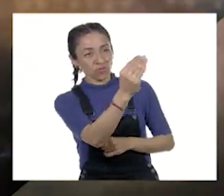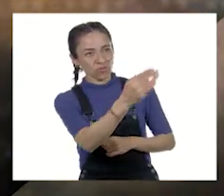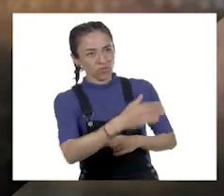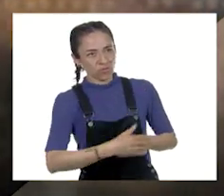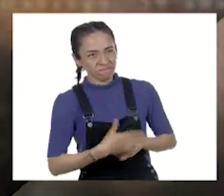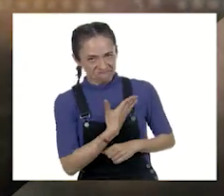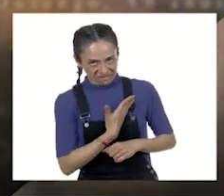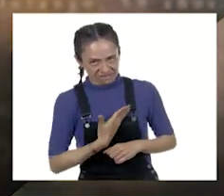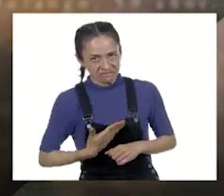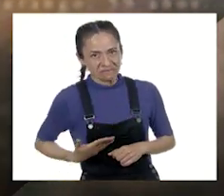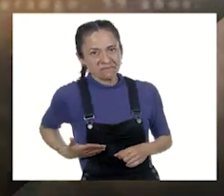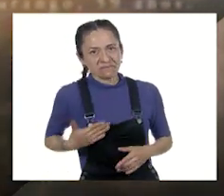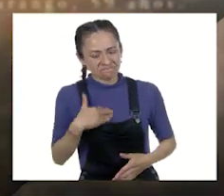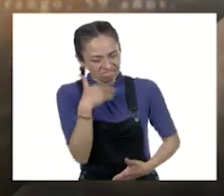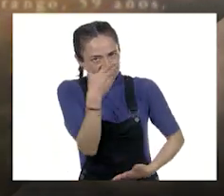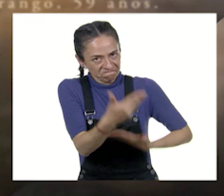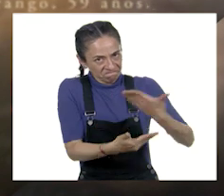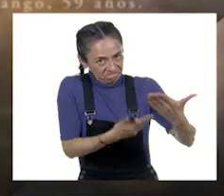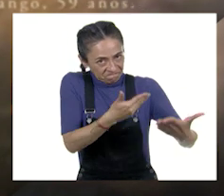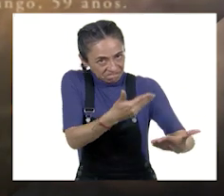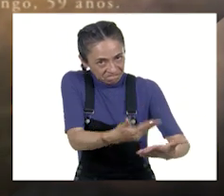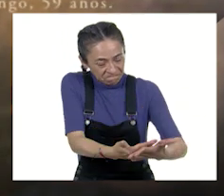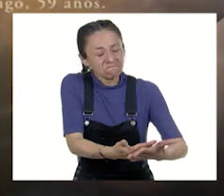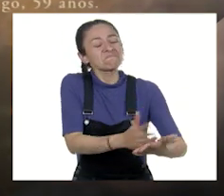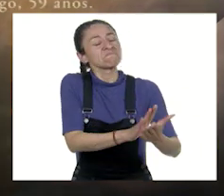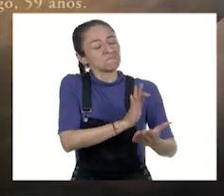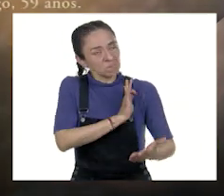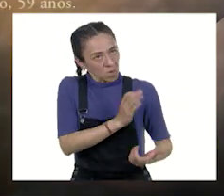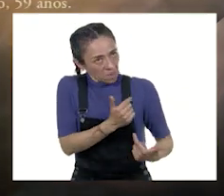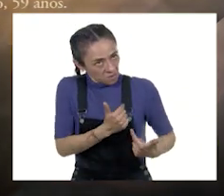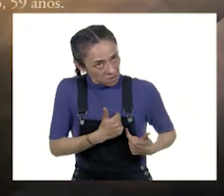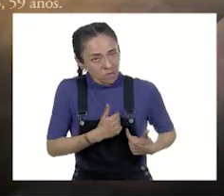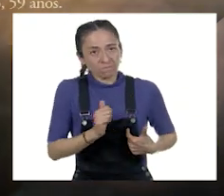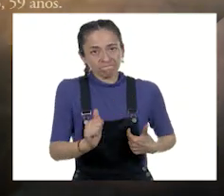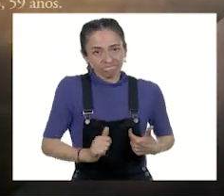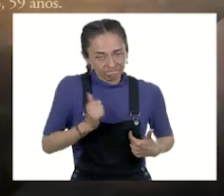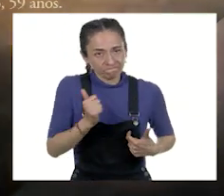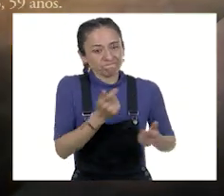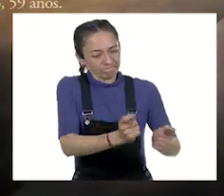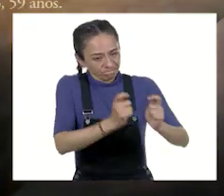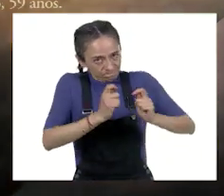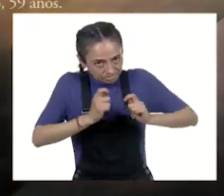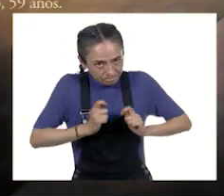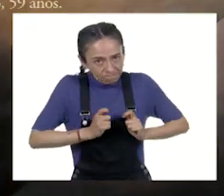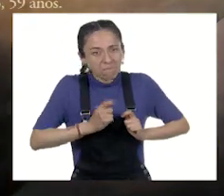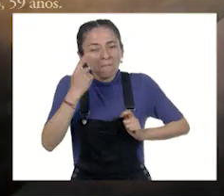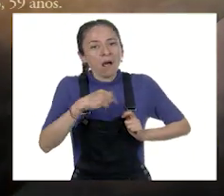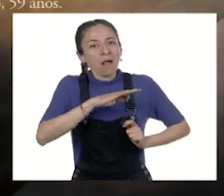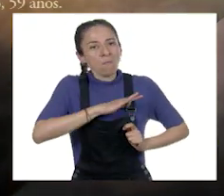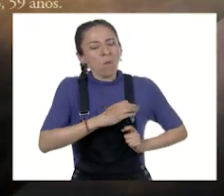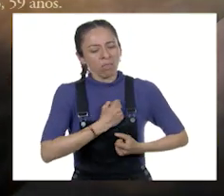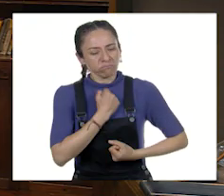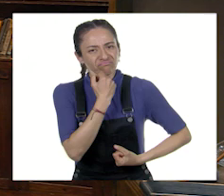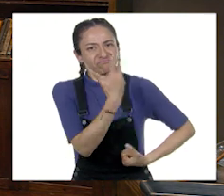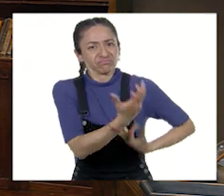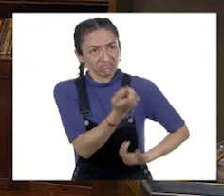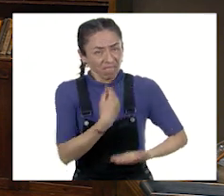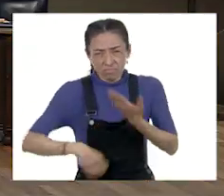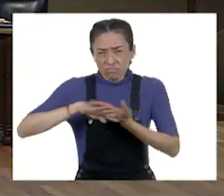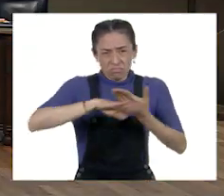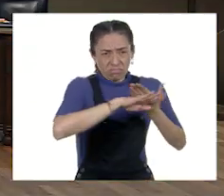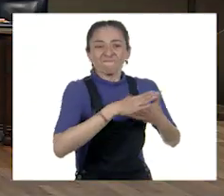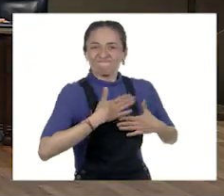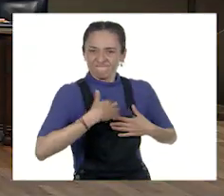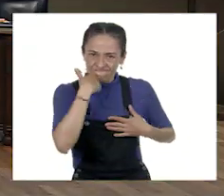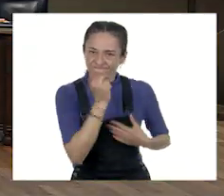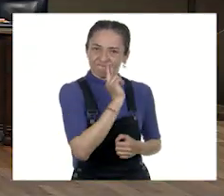Suplico que en su oportunidad se me conceda la palabra para contestar alusiones personales. Pero como